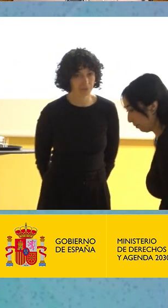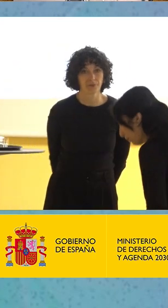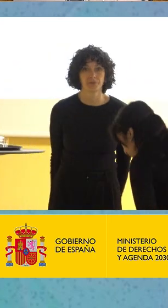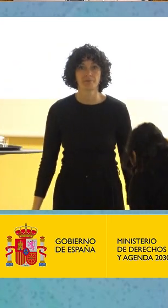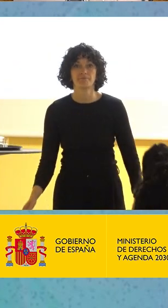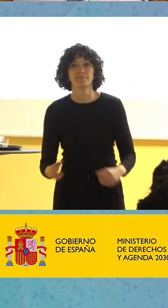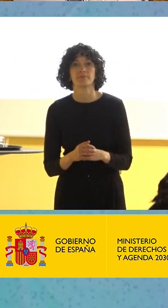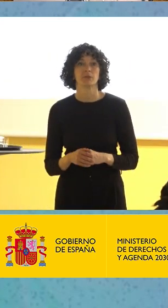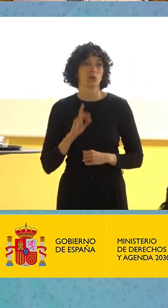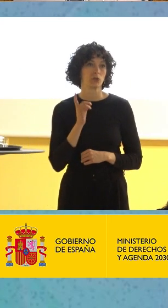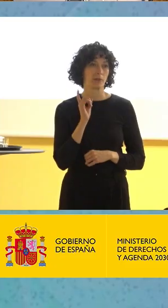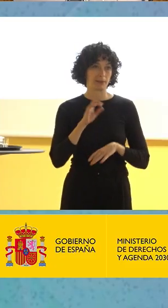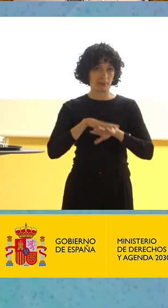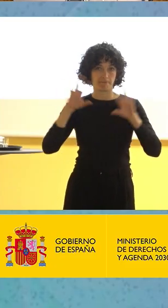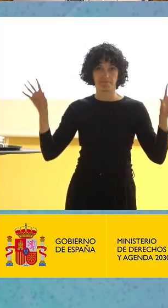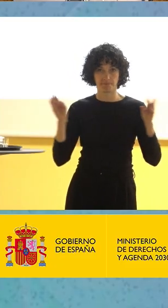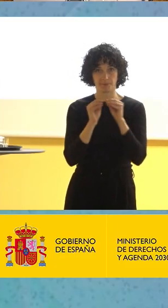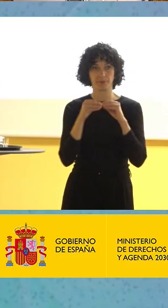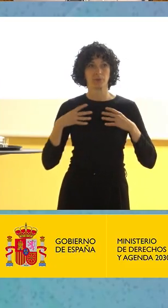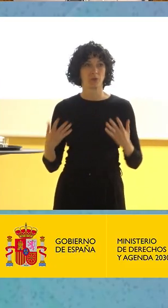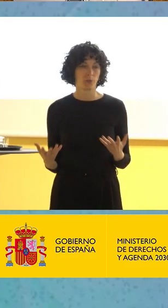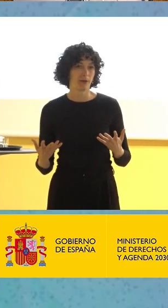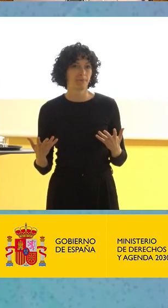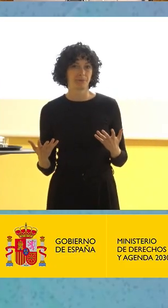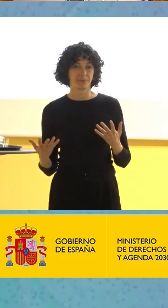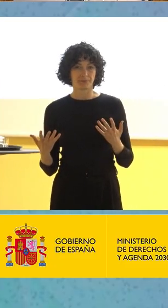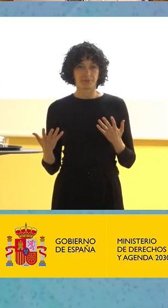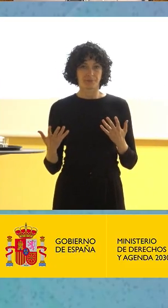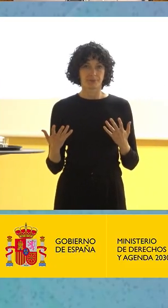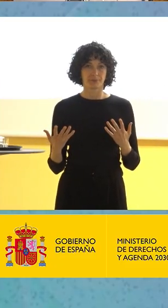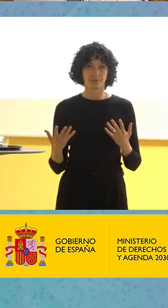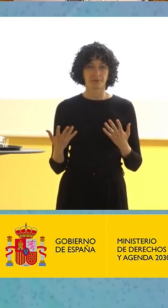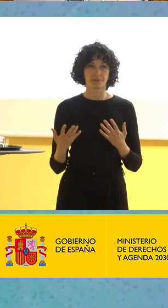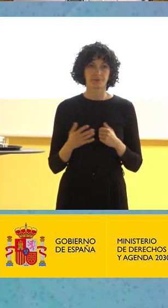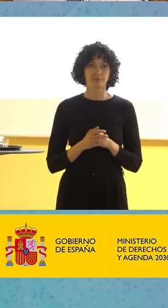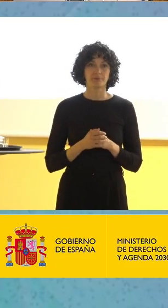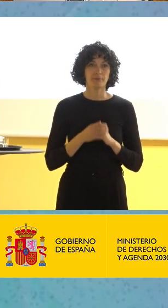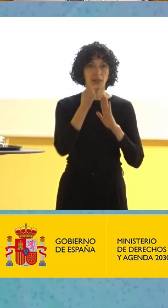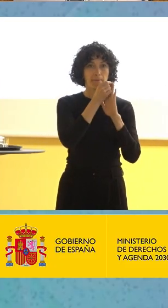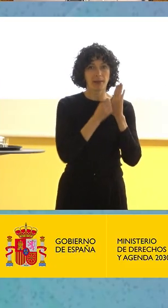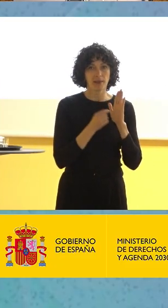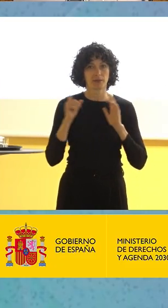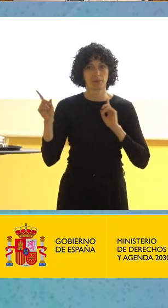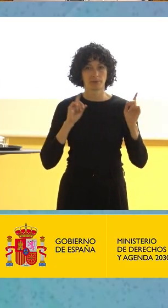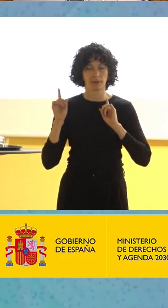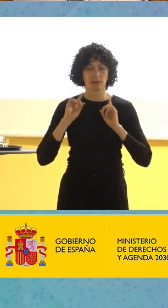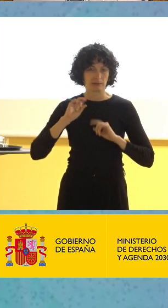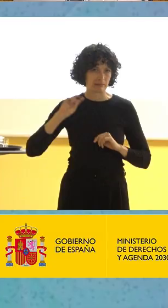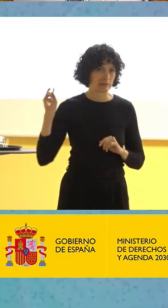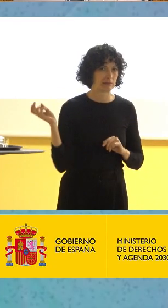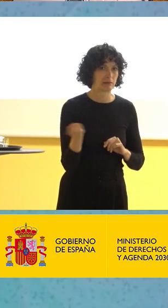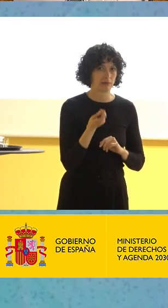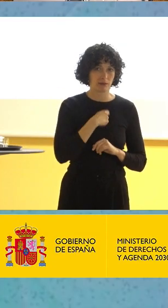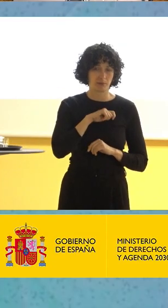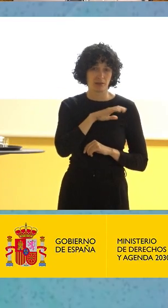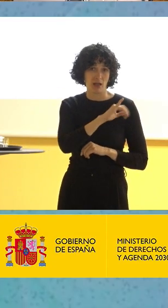simplemente dejar la idea de que existen una multitud de medidas preventivas en el contexto